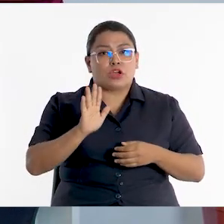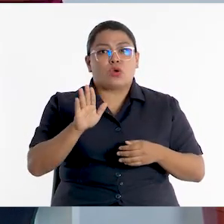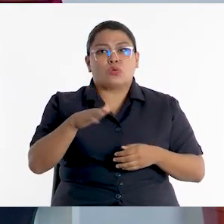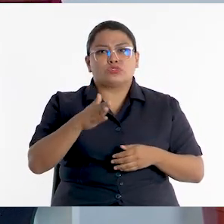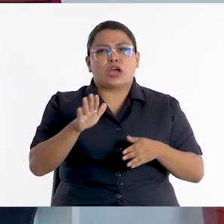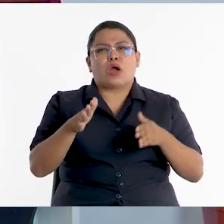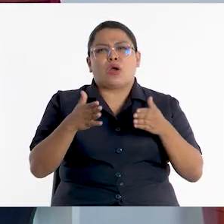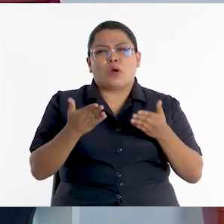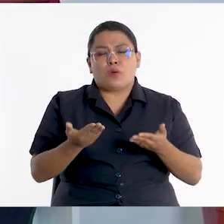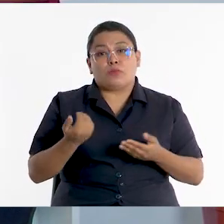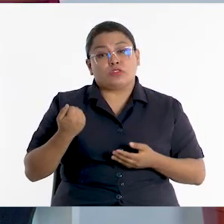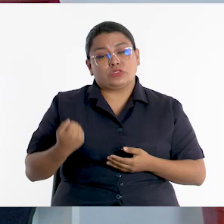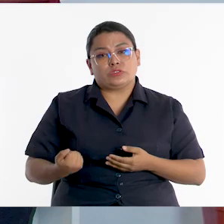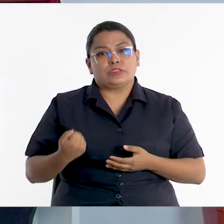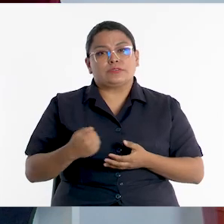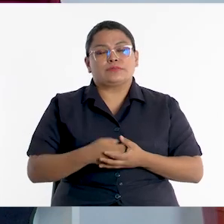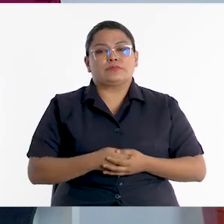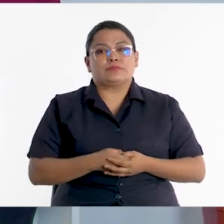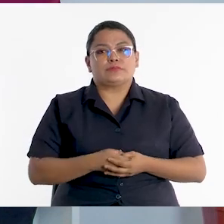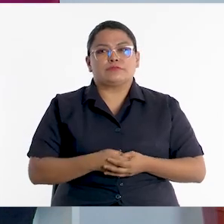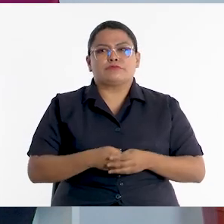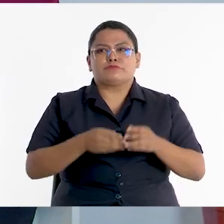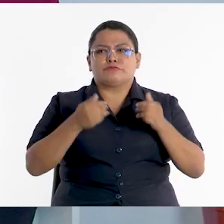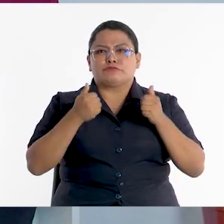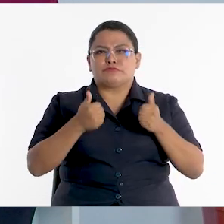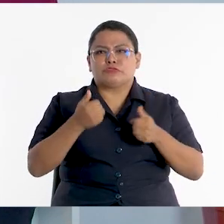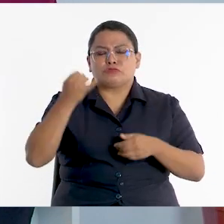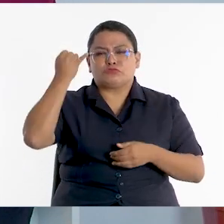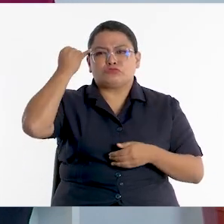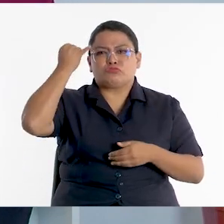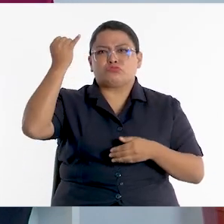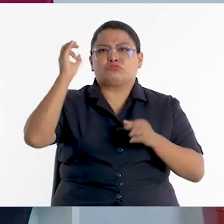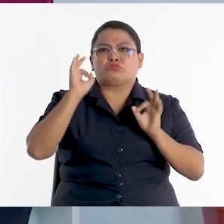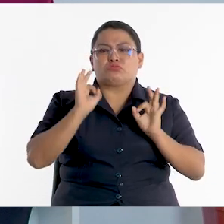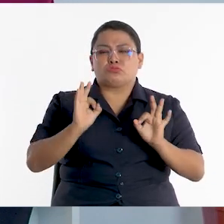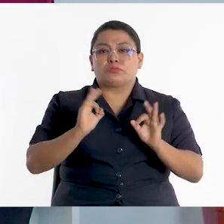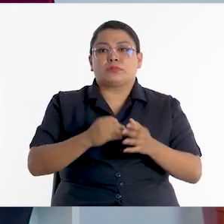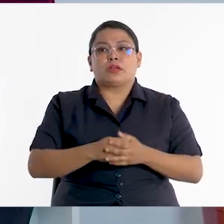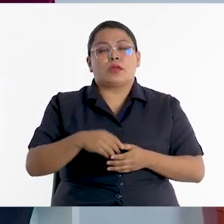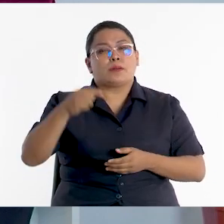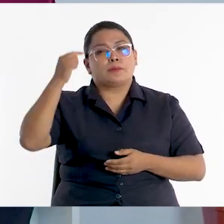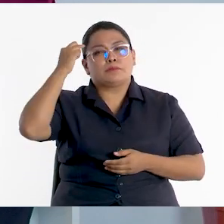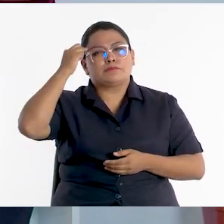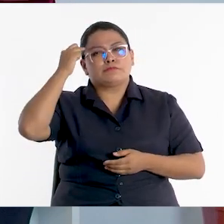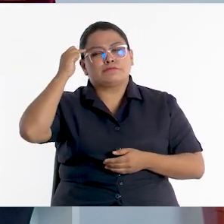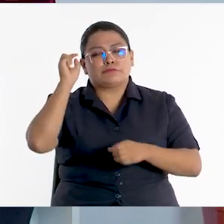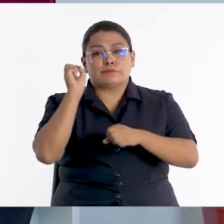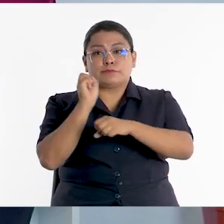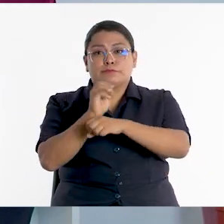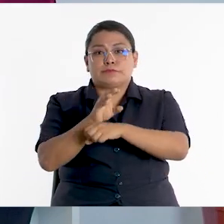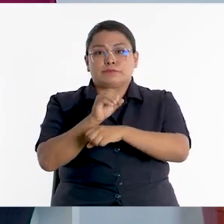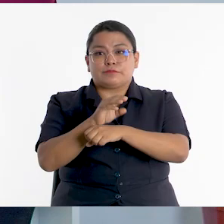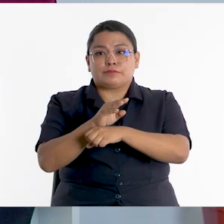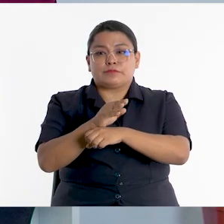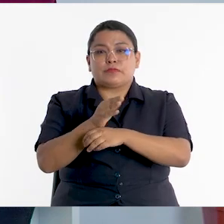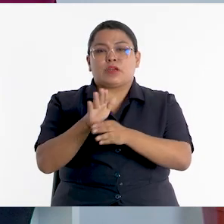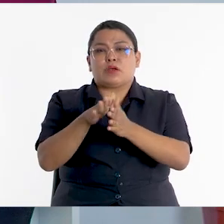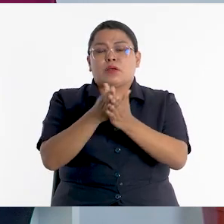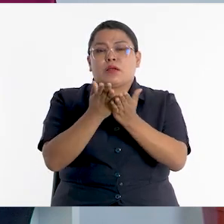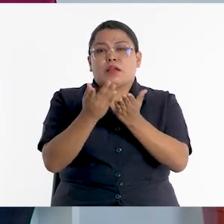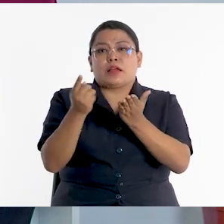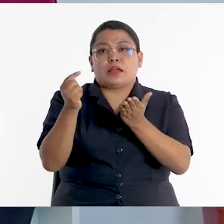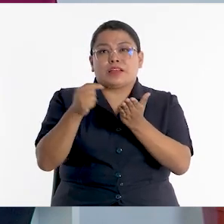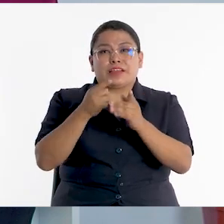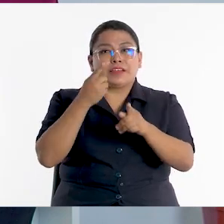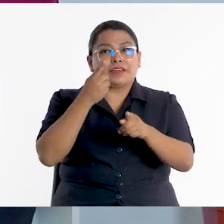podrían usar un par de estudiantes? Me parece una idea genial y me imagino que es la sugerencia que tenemos en los libros de